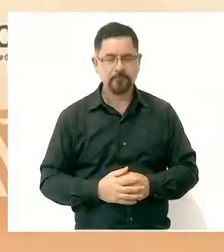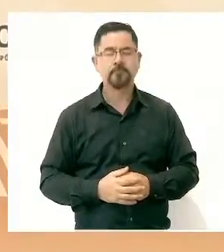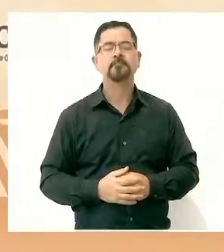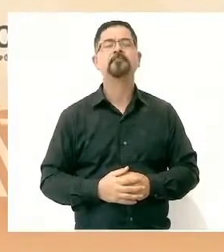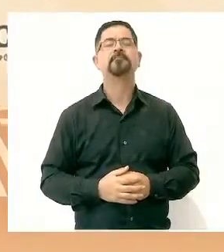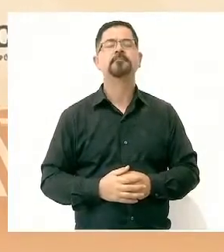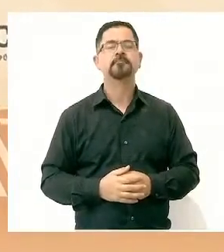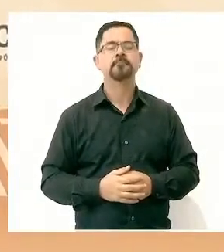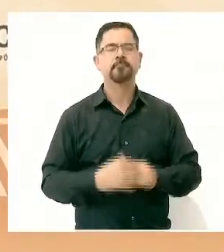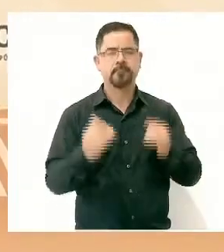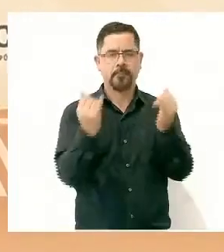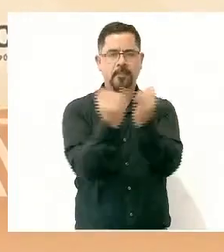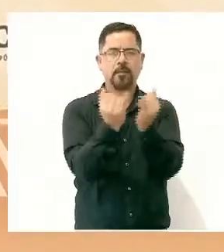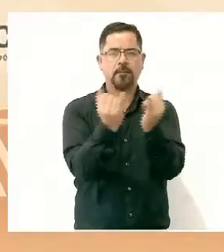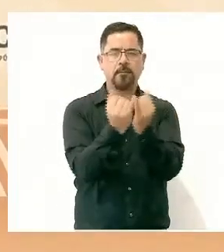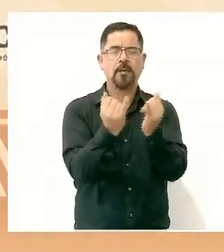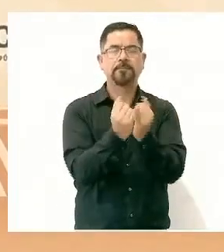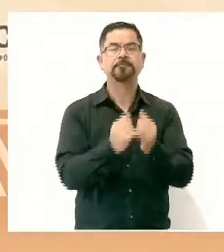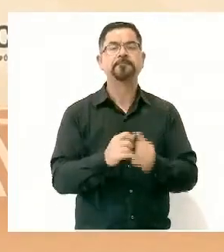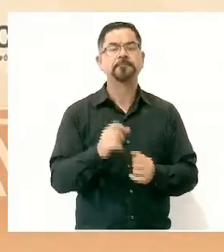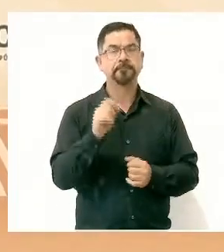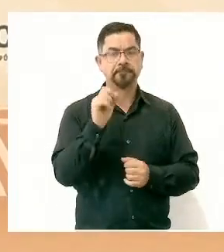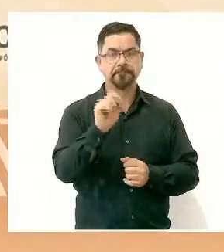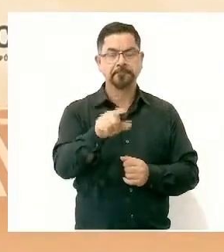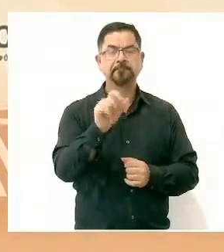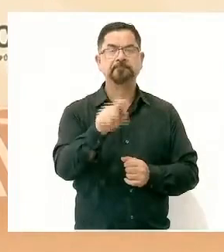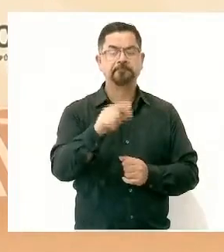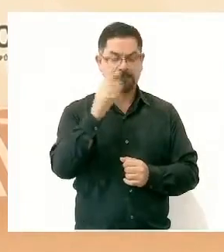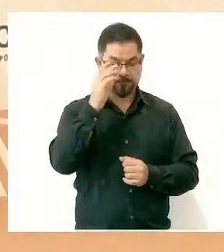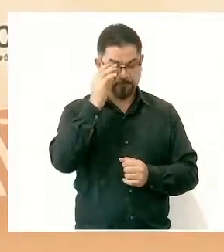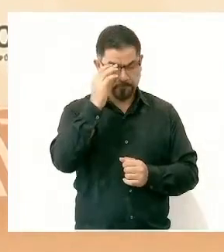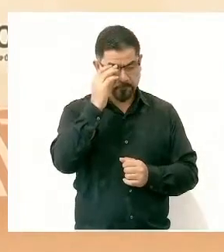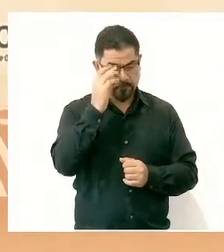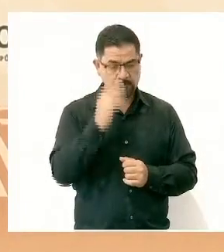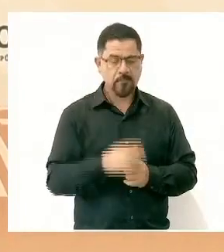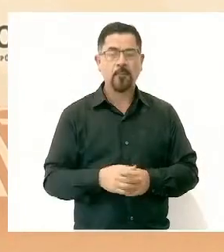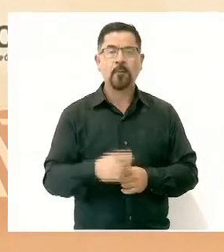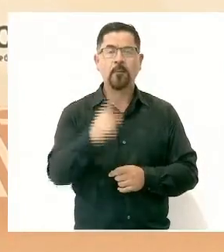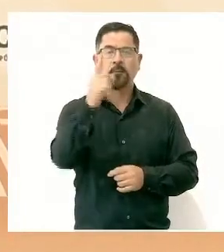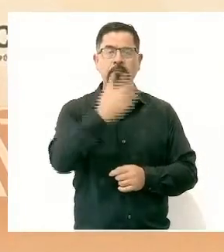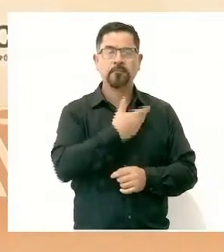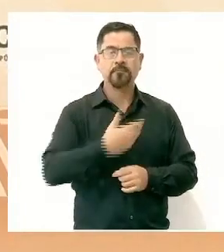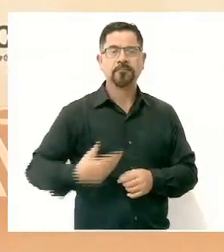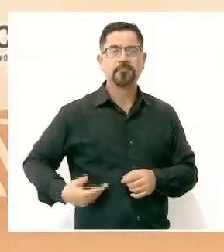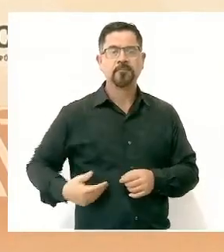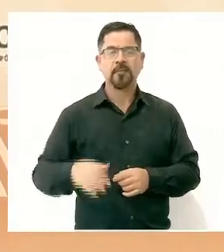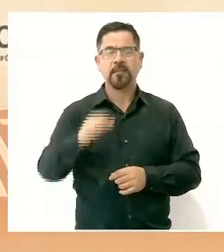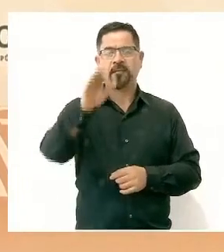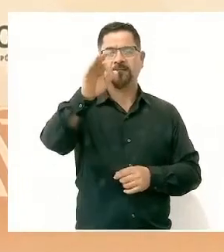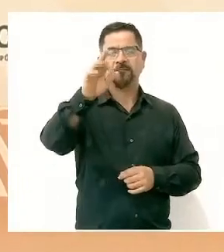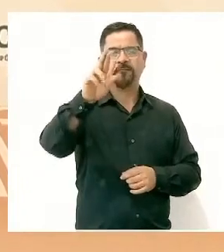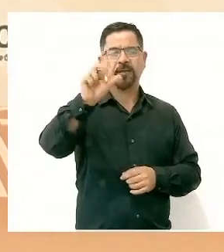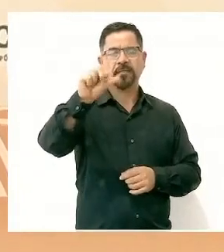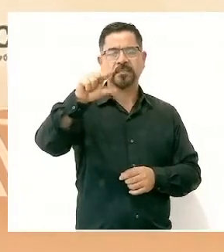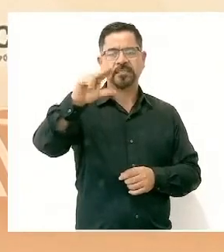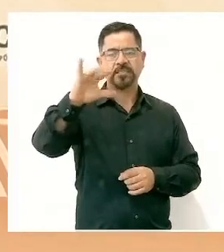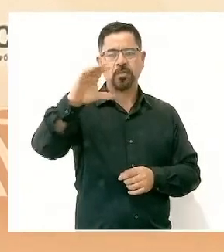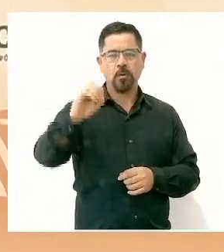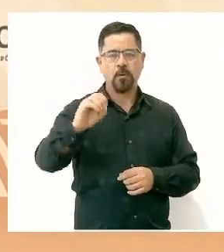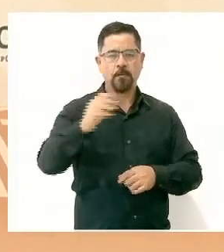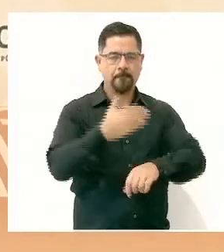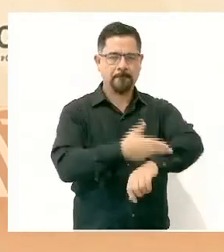Tampoco debe pasarse por alto que Francisco I. Madero, en su libro La